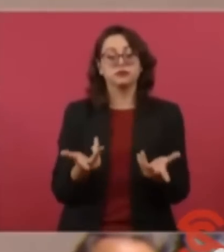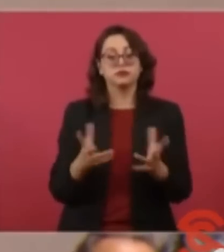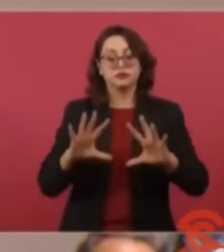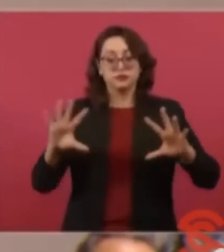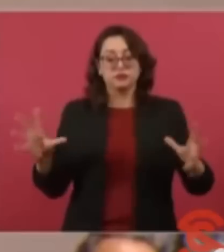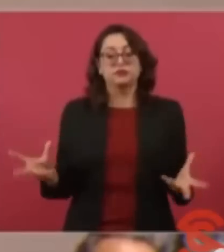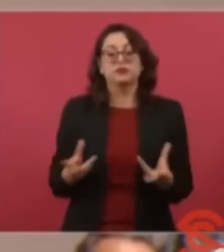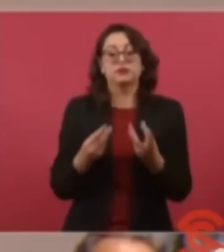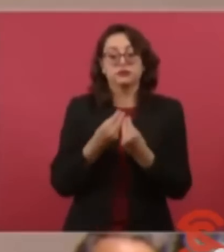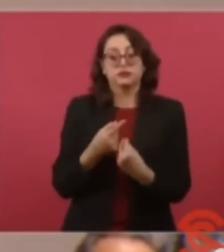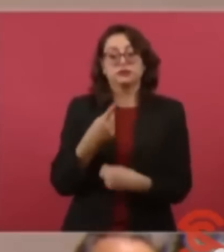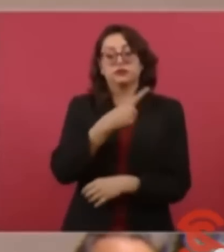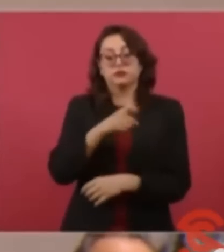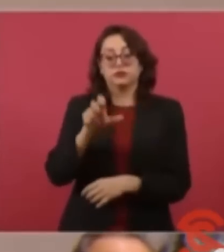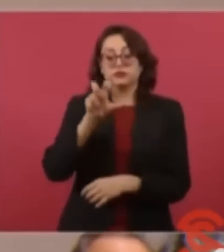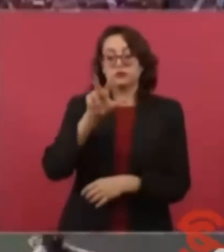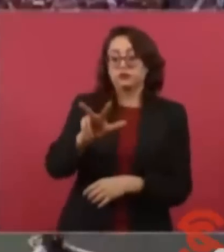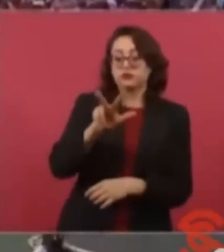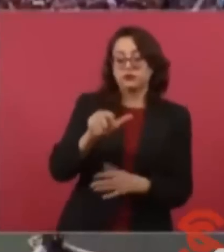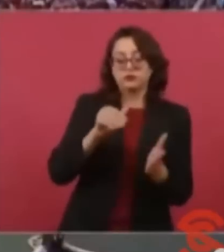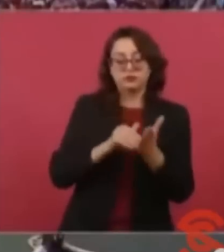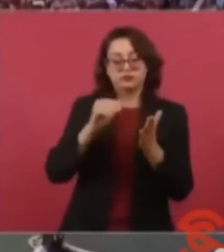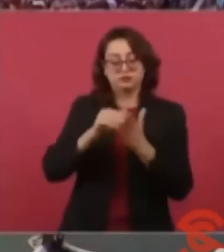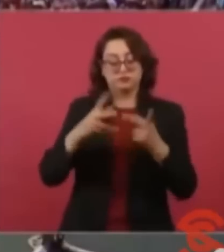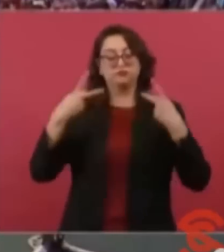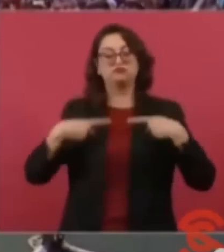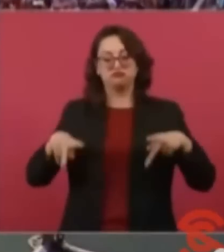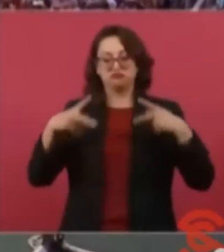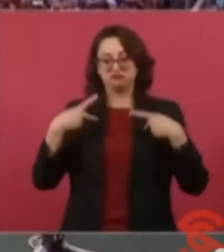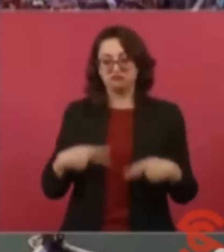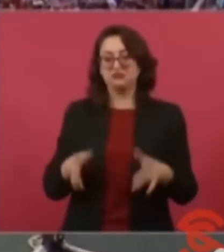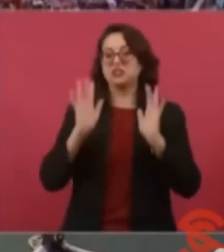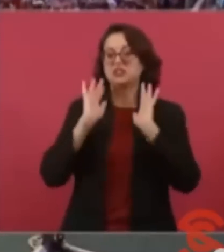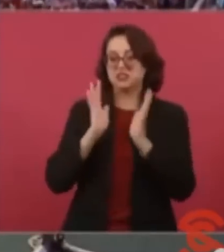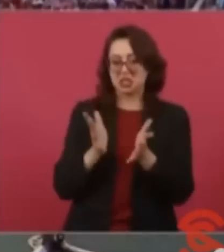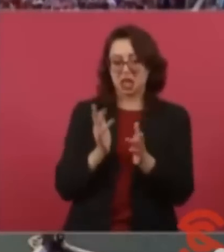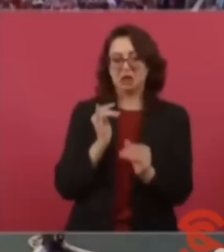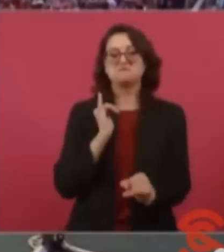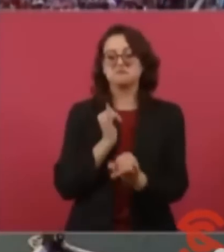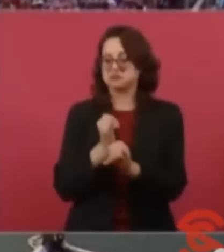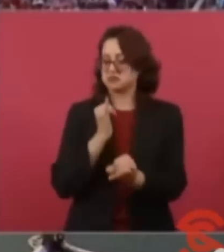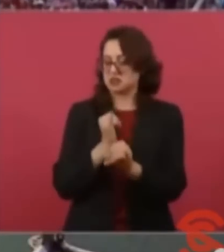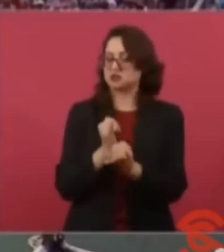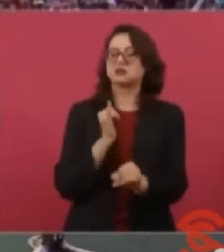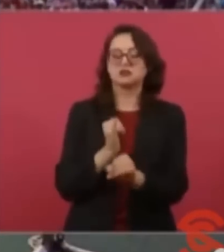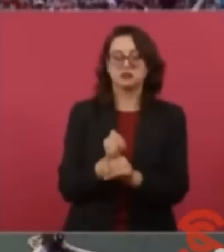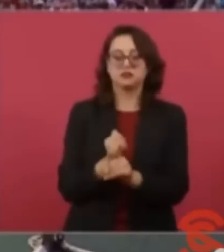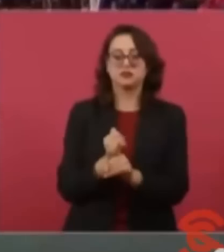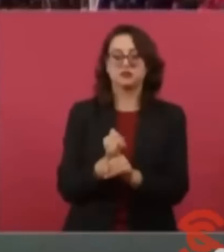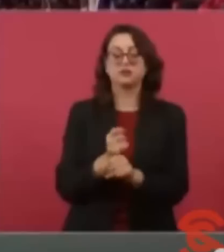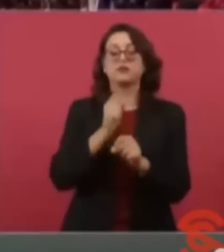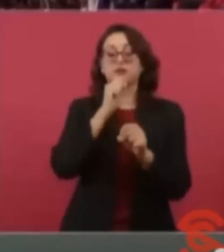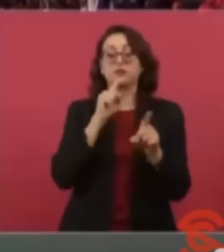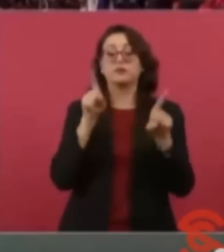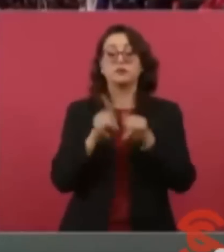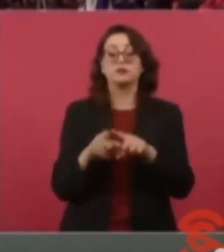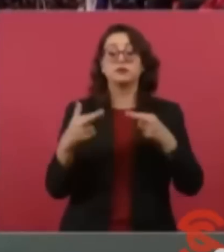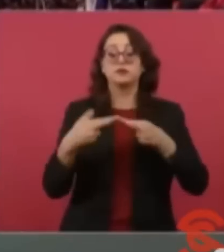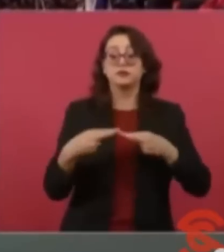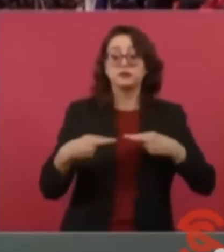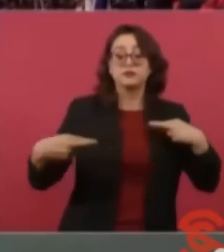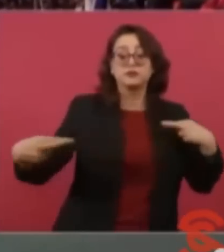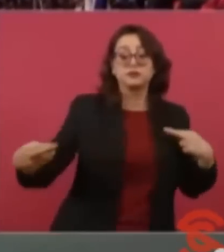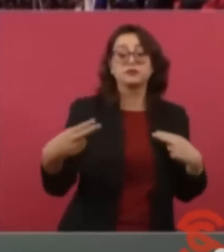a 118 millones de habitantes. Estamos instalando fibra óptica y